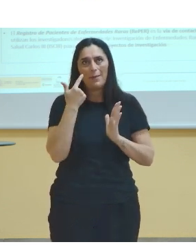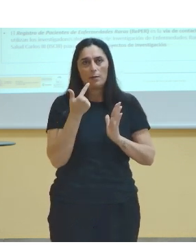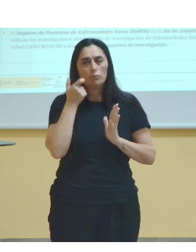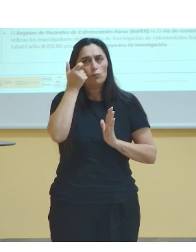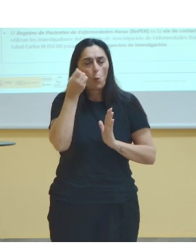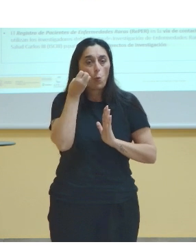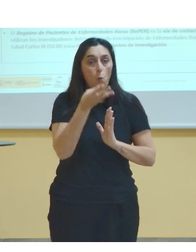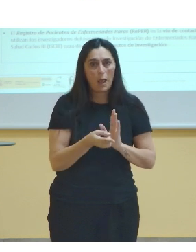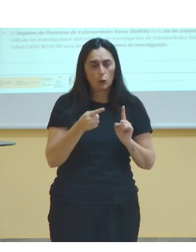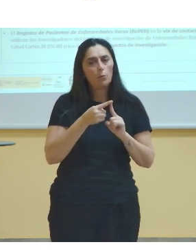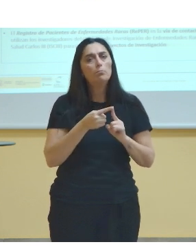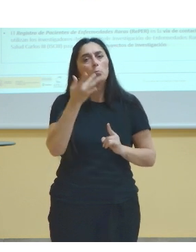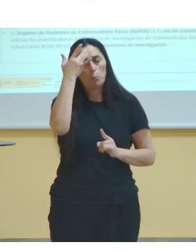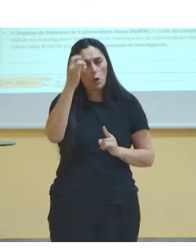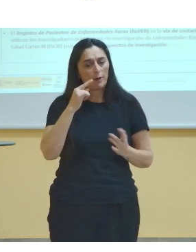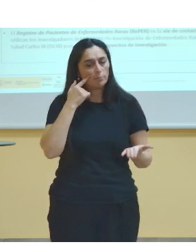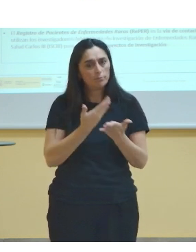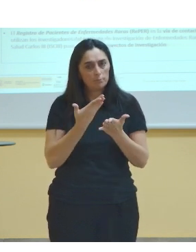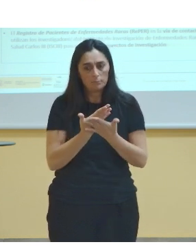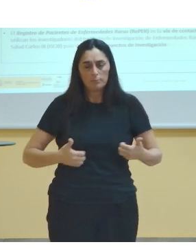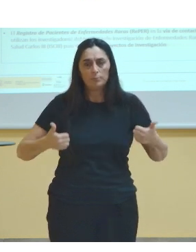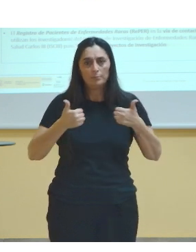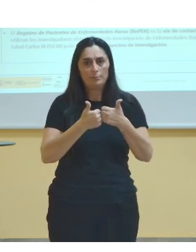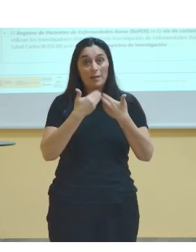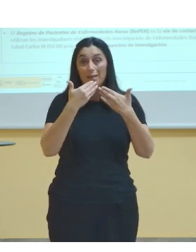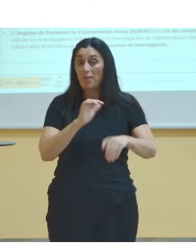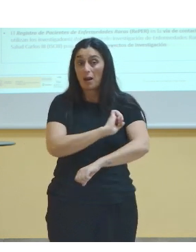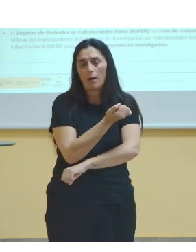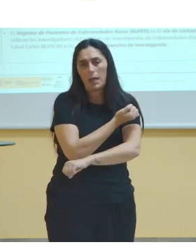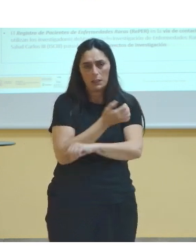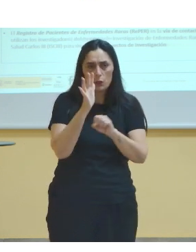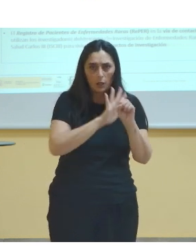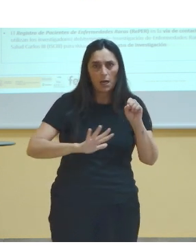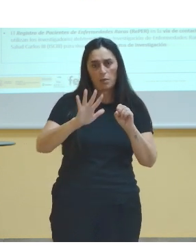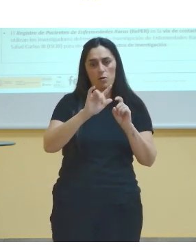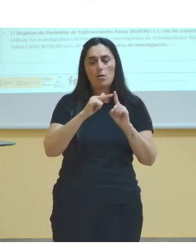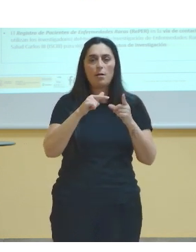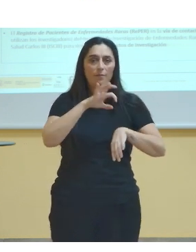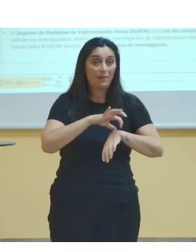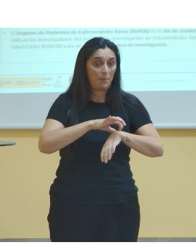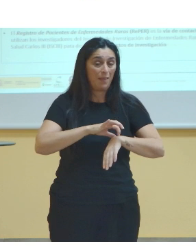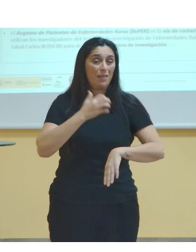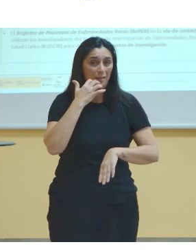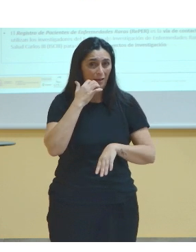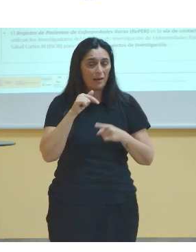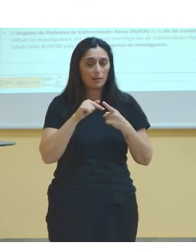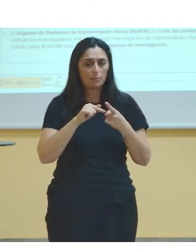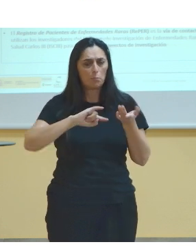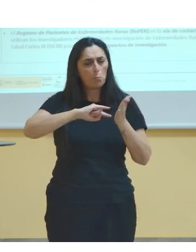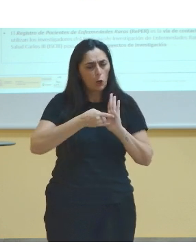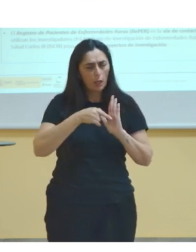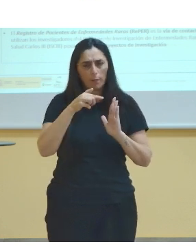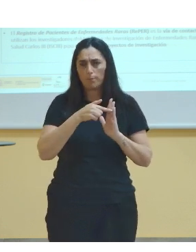vez avalado por datos de un registro, como es un registro nacional, el registro de pacientes de enfermedades raras, que en este proyecto